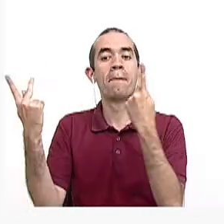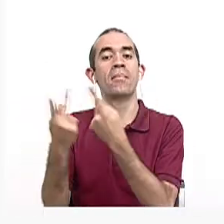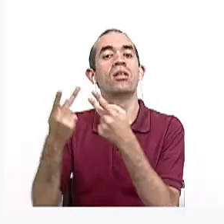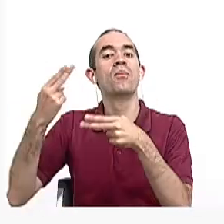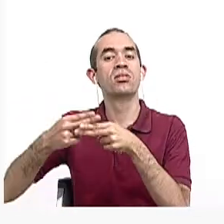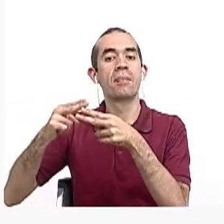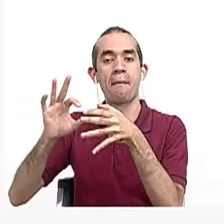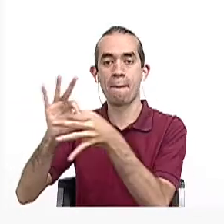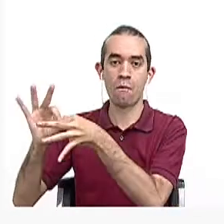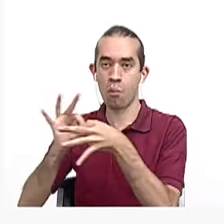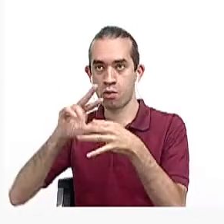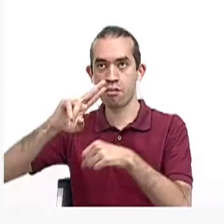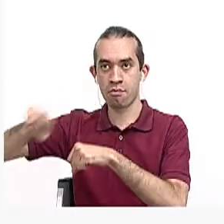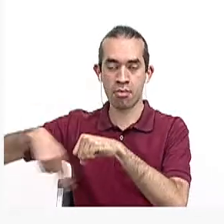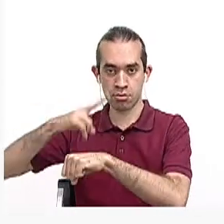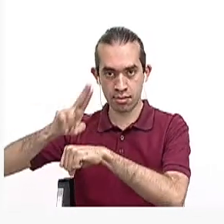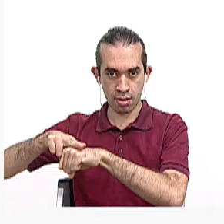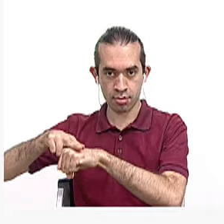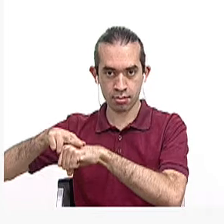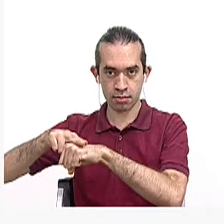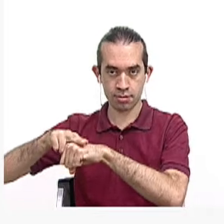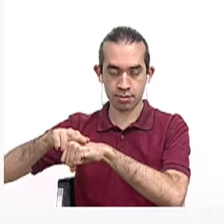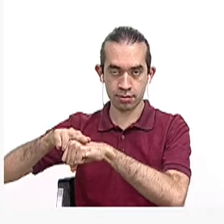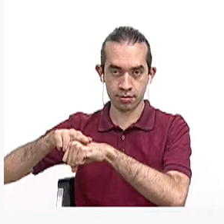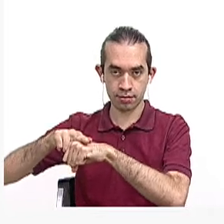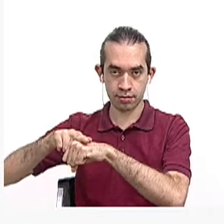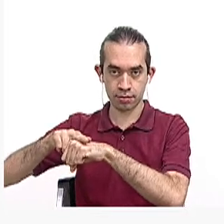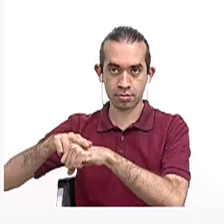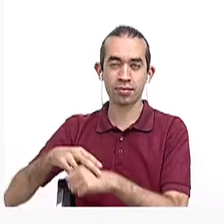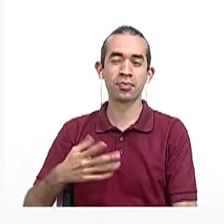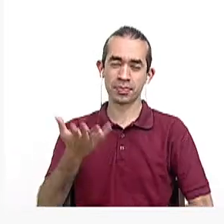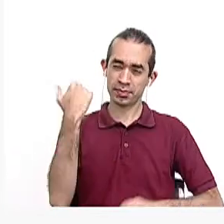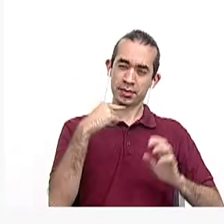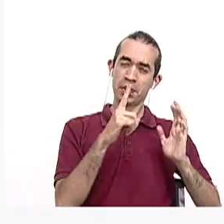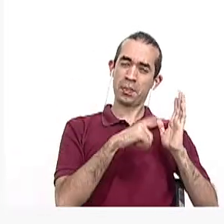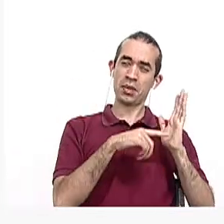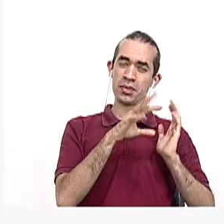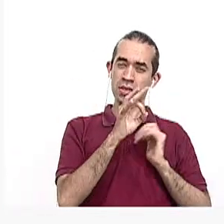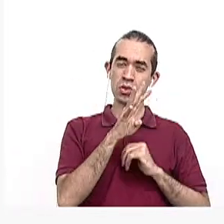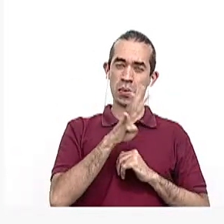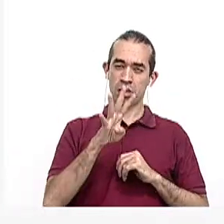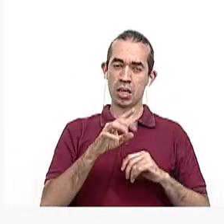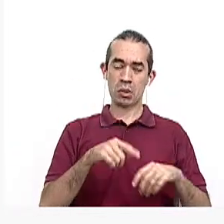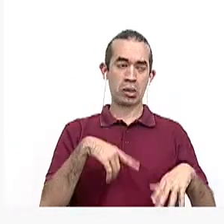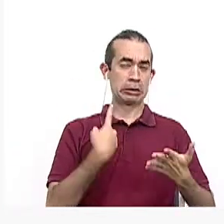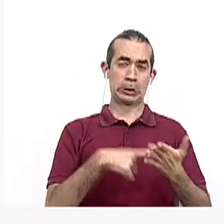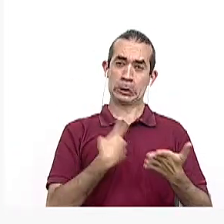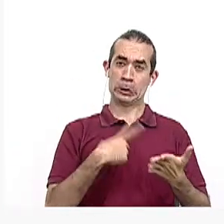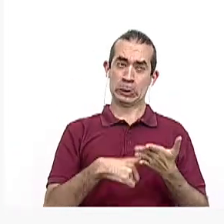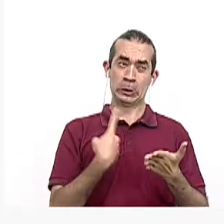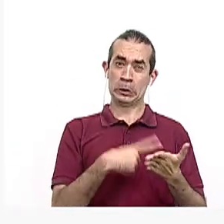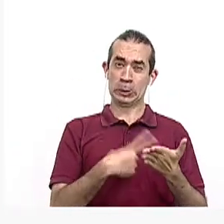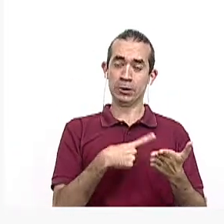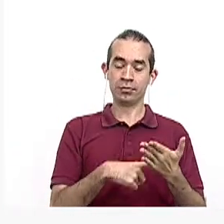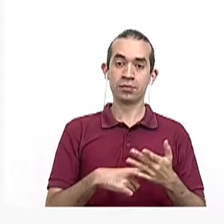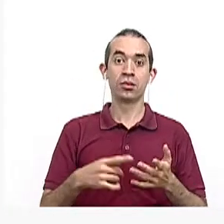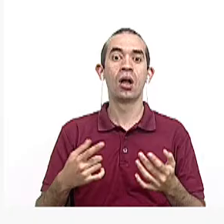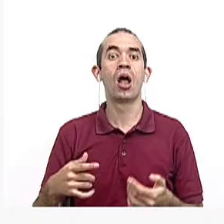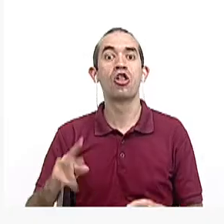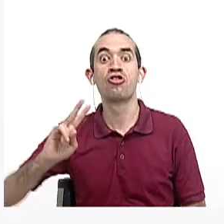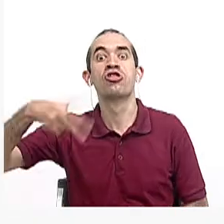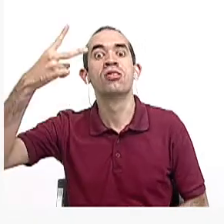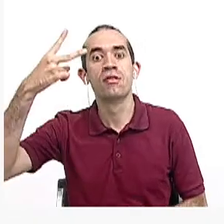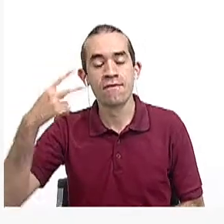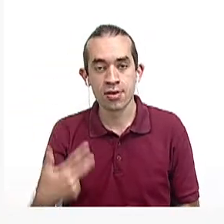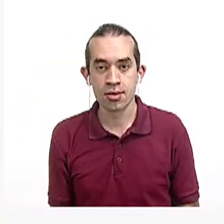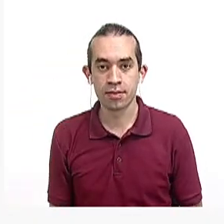llamado Unión Nacional. Si la del 44 fue una elección polémica, esta fue aún más,